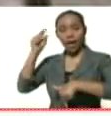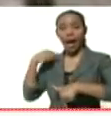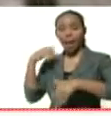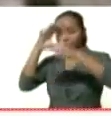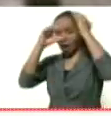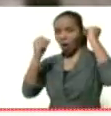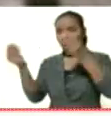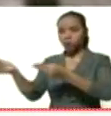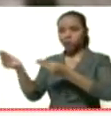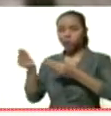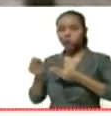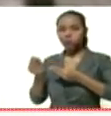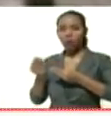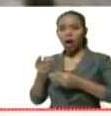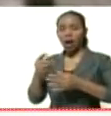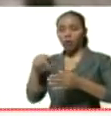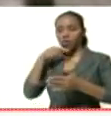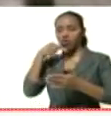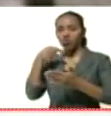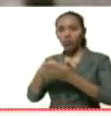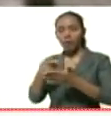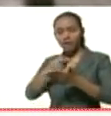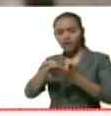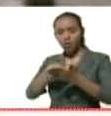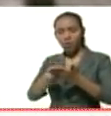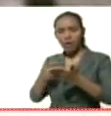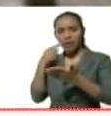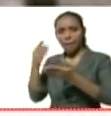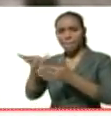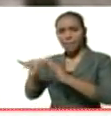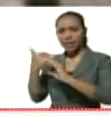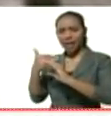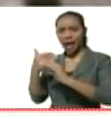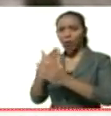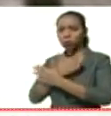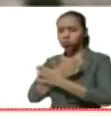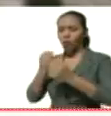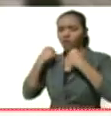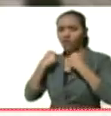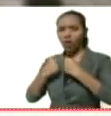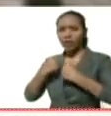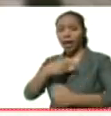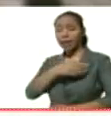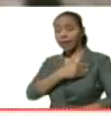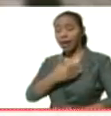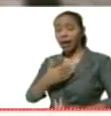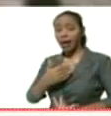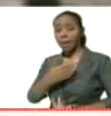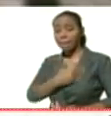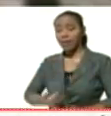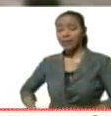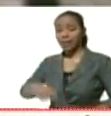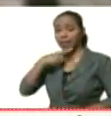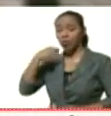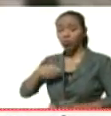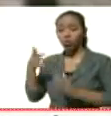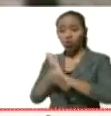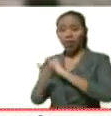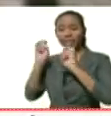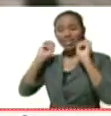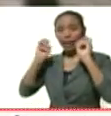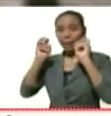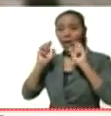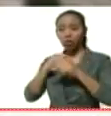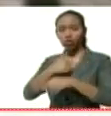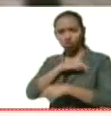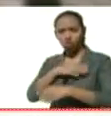entregó una nota con un mensaje muy sólido del presidente Putin sobre todos estos temas.